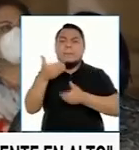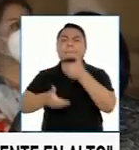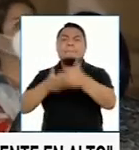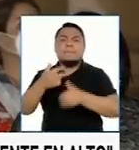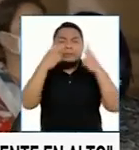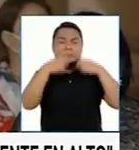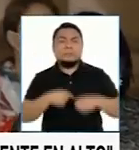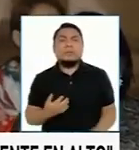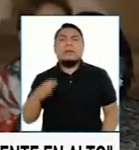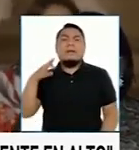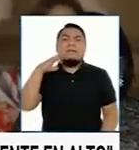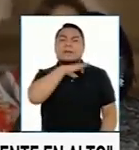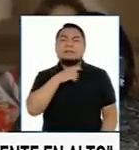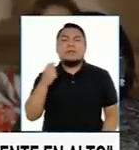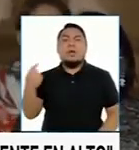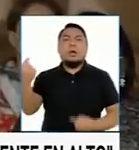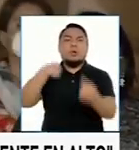río revuelto